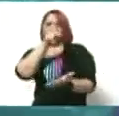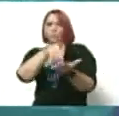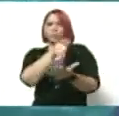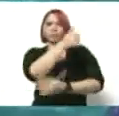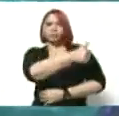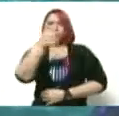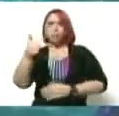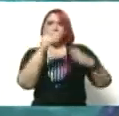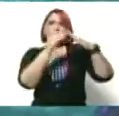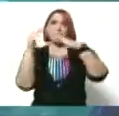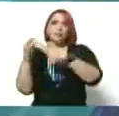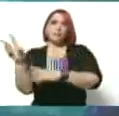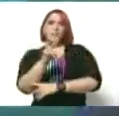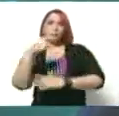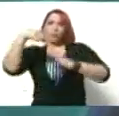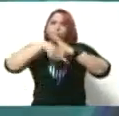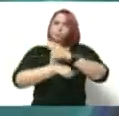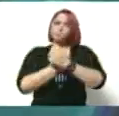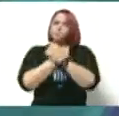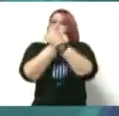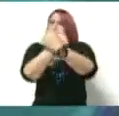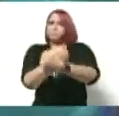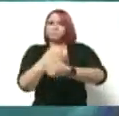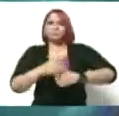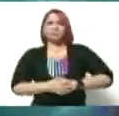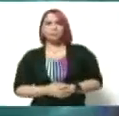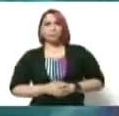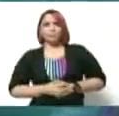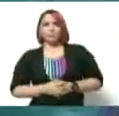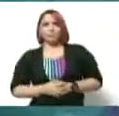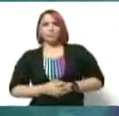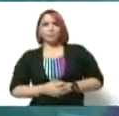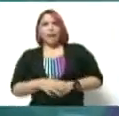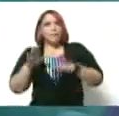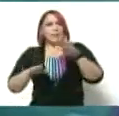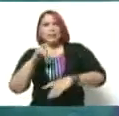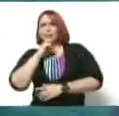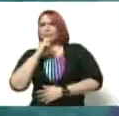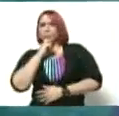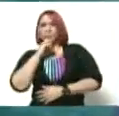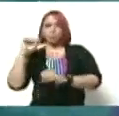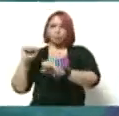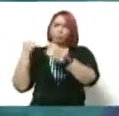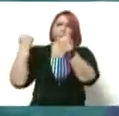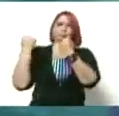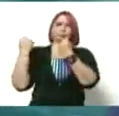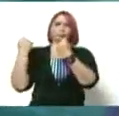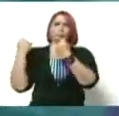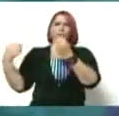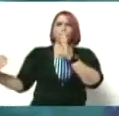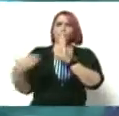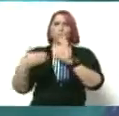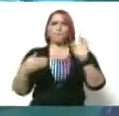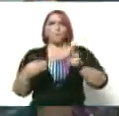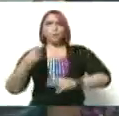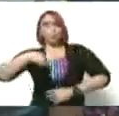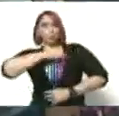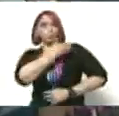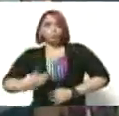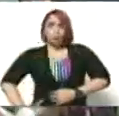de venezuela con profundo amor cindy con está en el medio de toda la dificultad que ha generado el bloqueo y las sanciones aquí tenemos un presidente